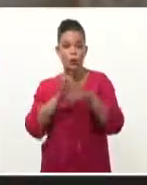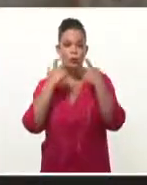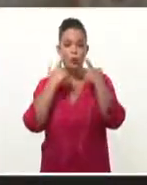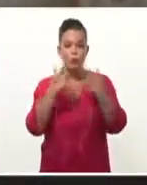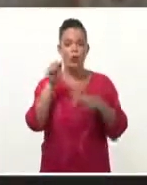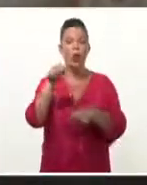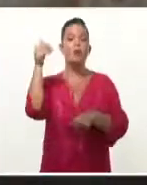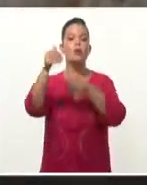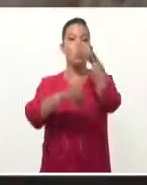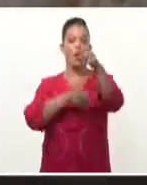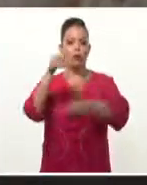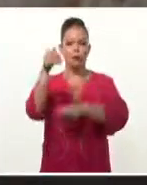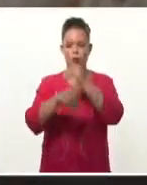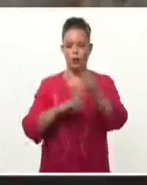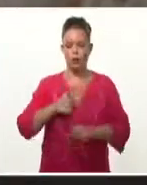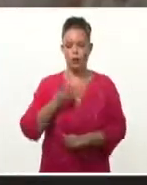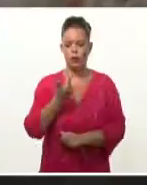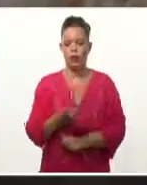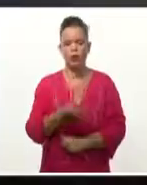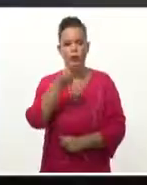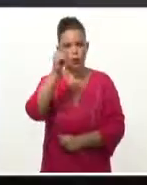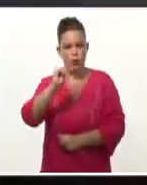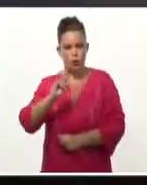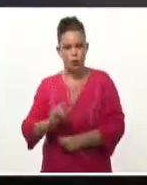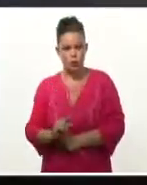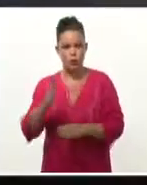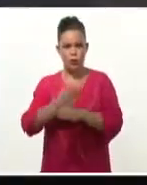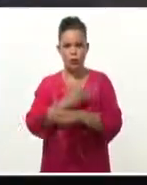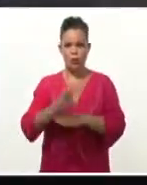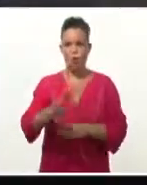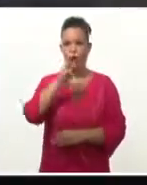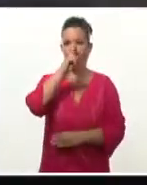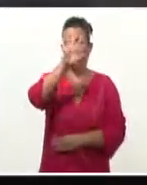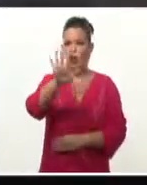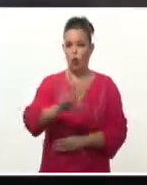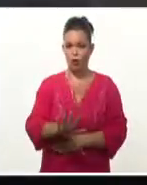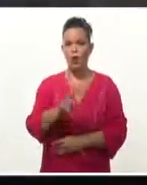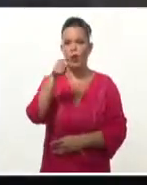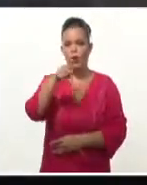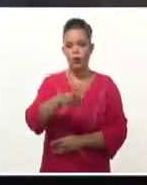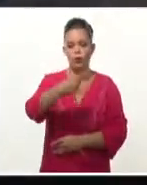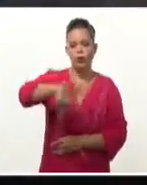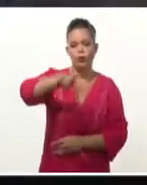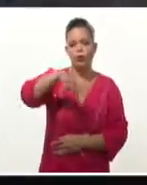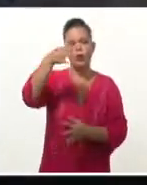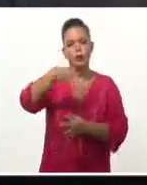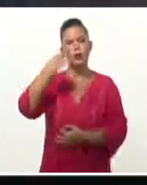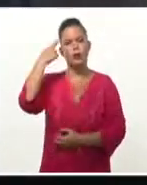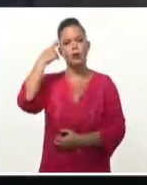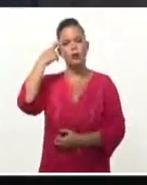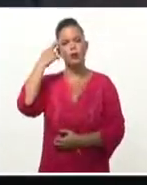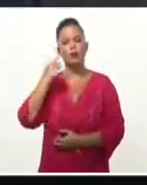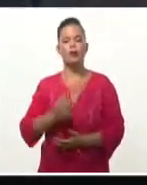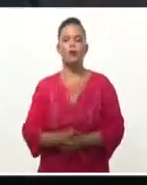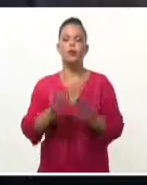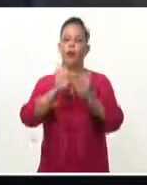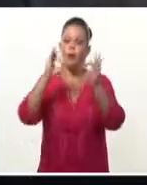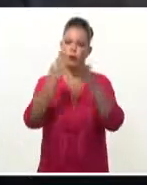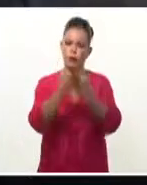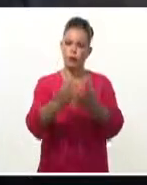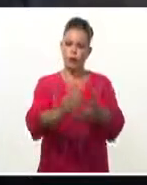telenovelas le han hecho merecedora del cariño del pueblo que la llevará en su memoria por siempre. Llega a su familia, colegas y